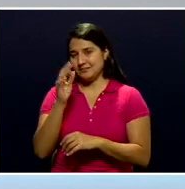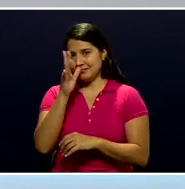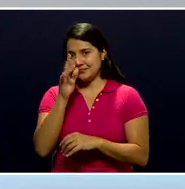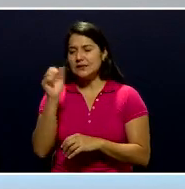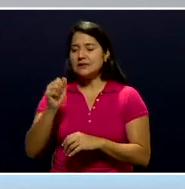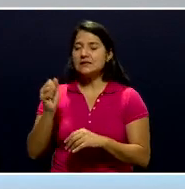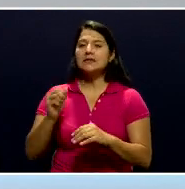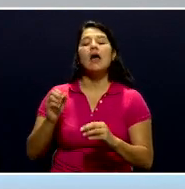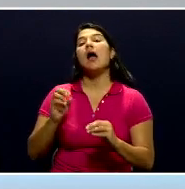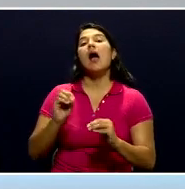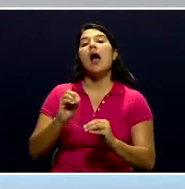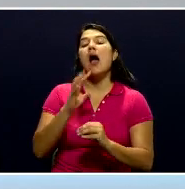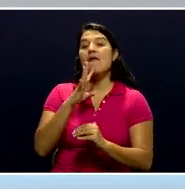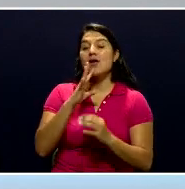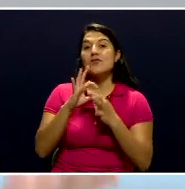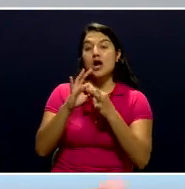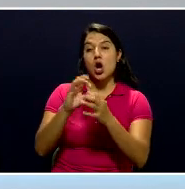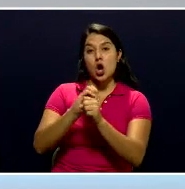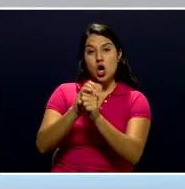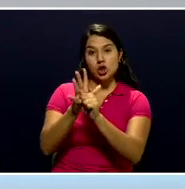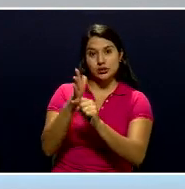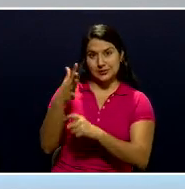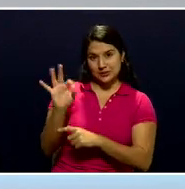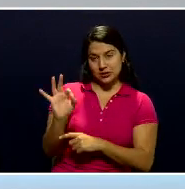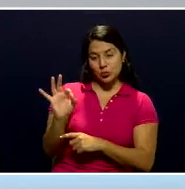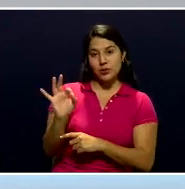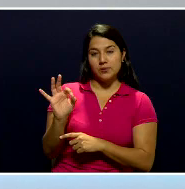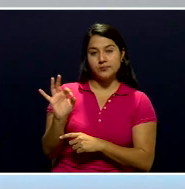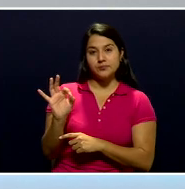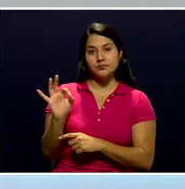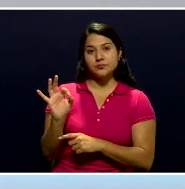Como muy probablemente ustedes también, al ver la edición se nota,